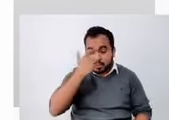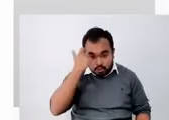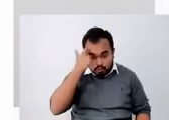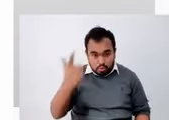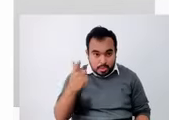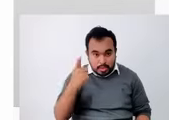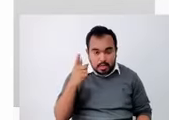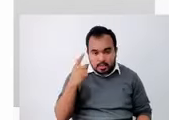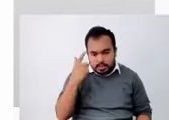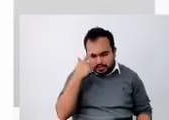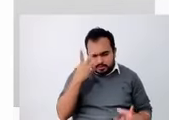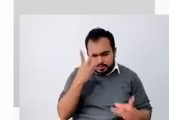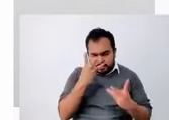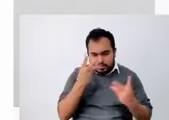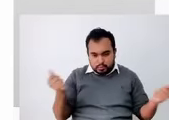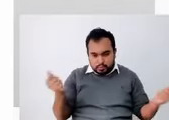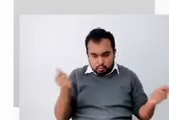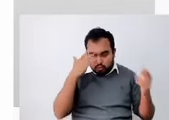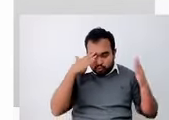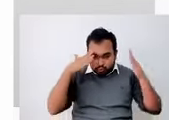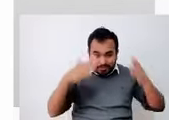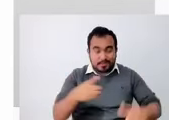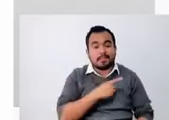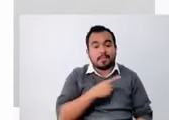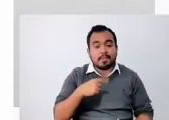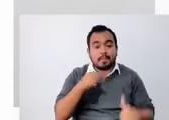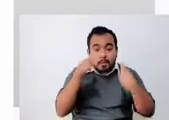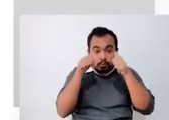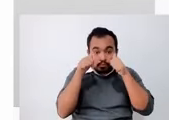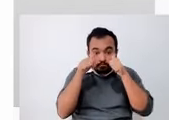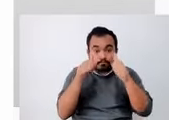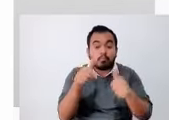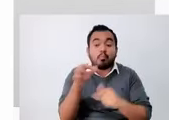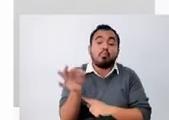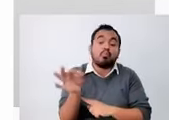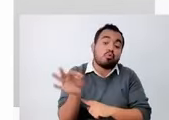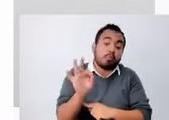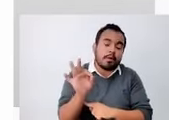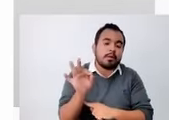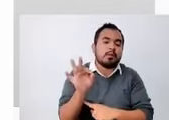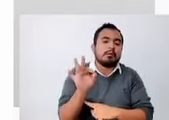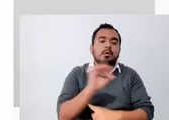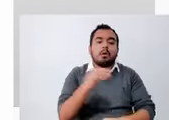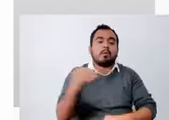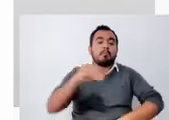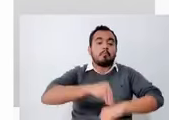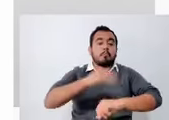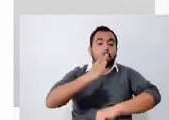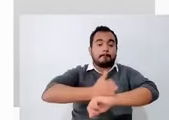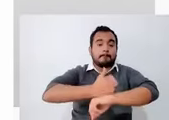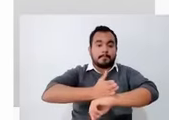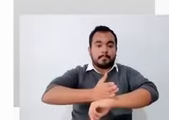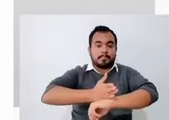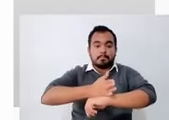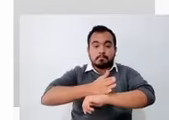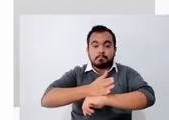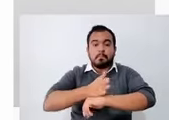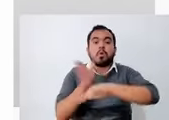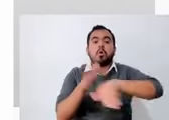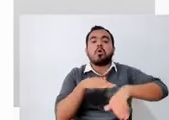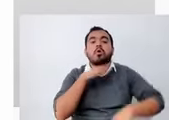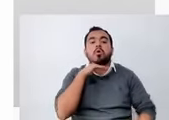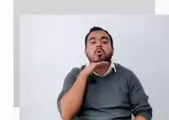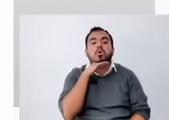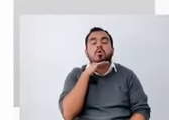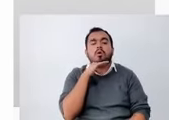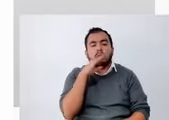disuasión concentrada, y que dicen que hay que fijarse sobre todo en la probabilidad de imposición de la pena y no prestar tanta atención a la